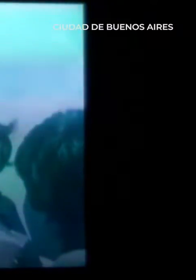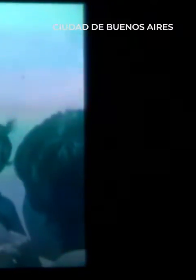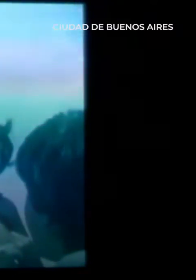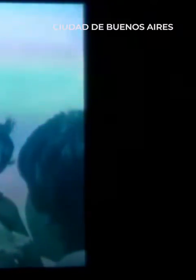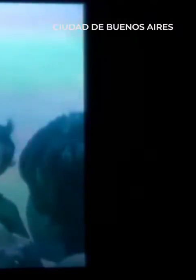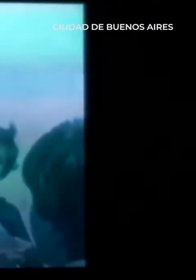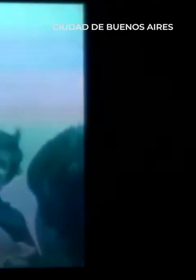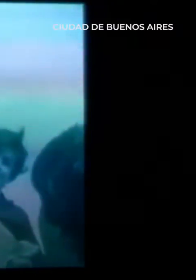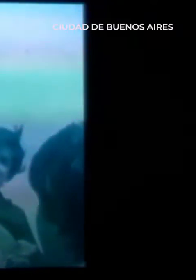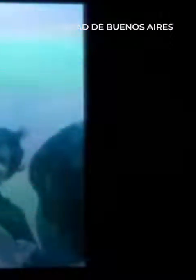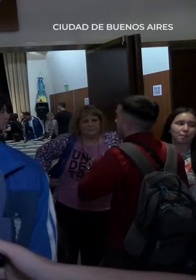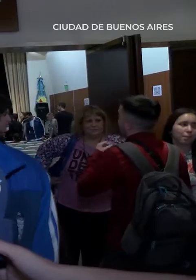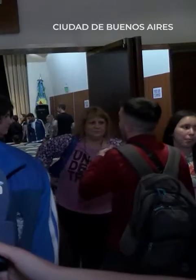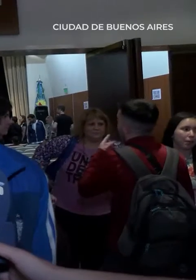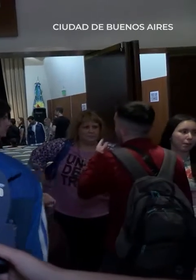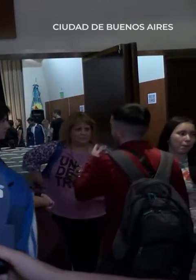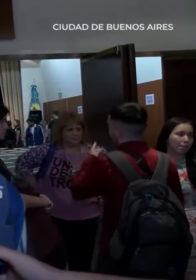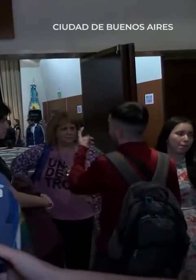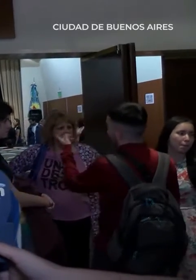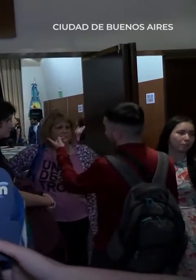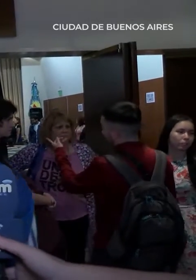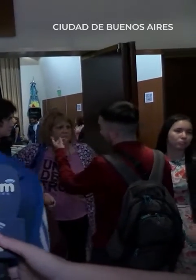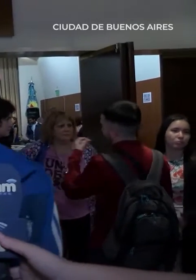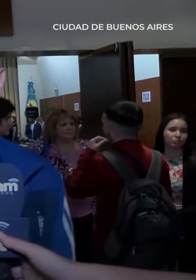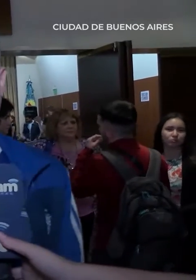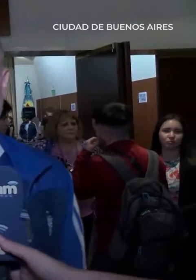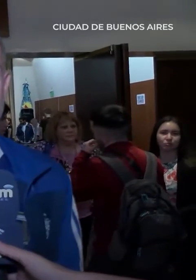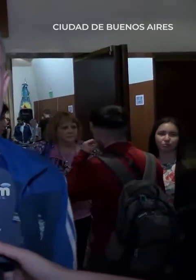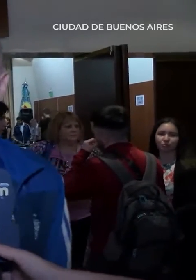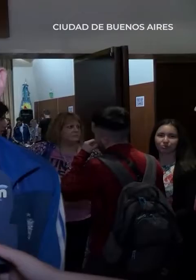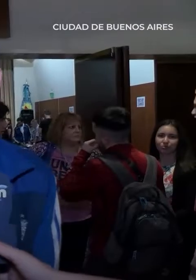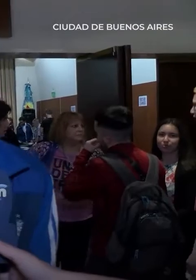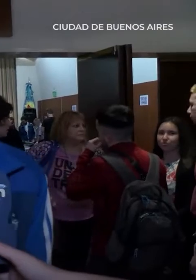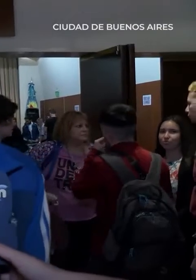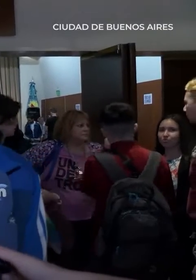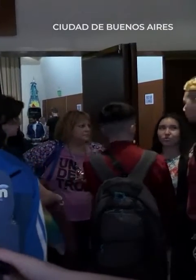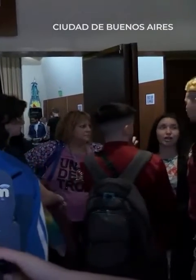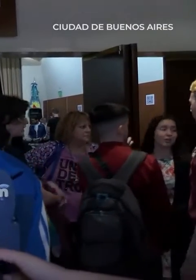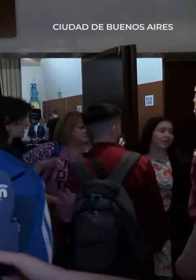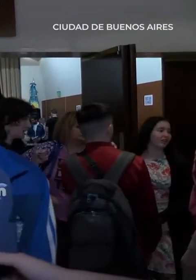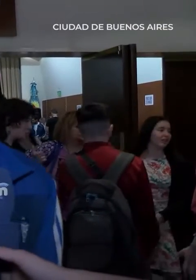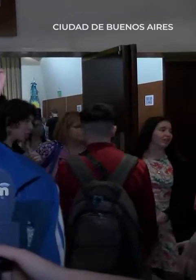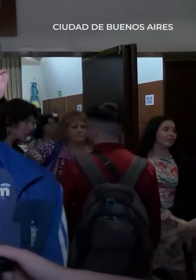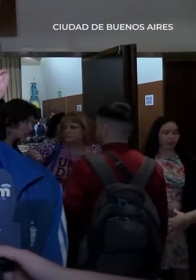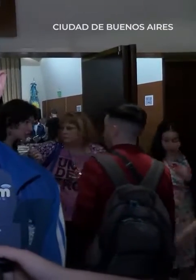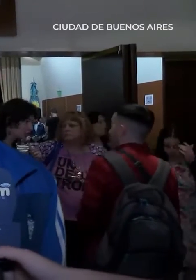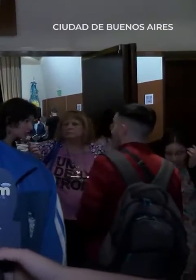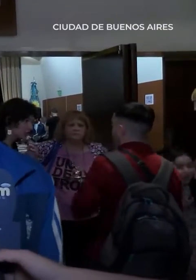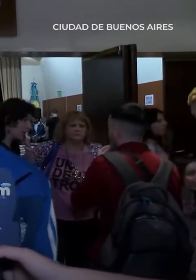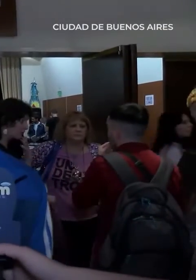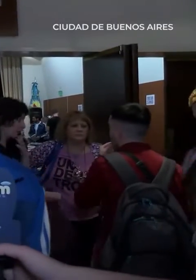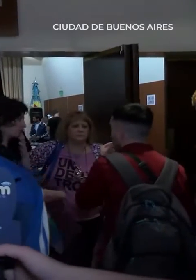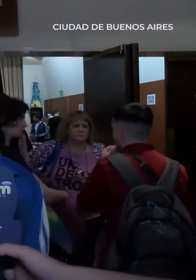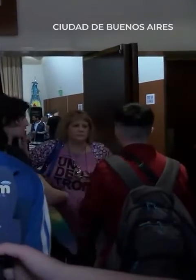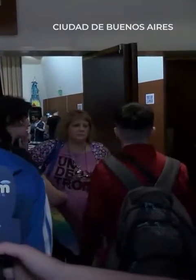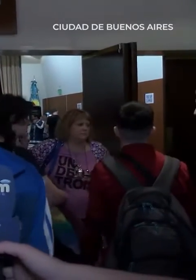el técnico, o alguien que estando presente en la cancha, como pasó en Rusia, acaparaba miradas y era mucha